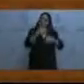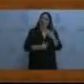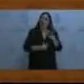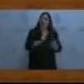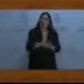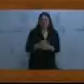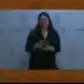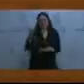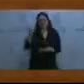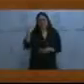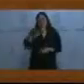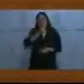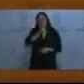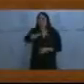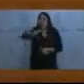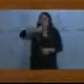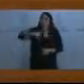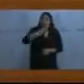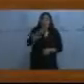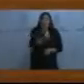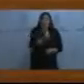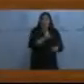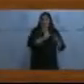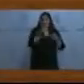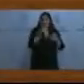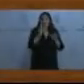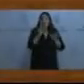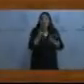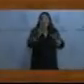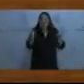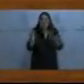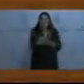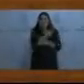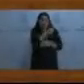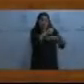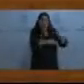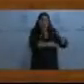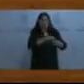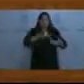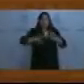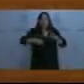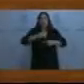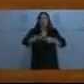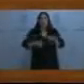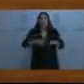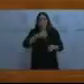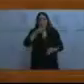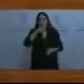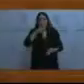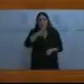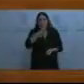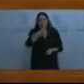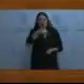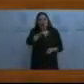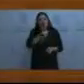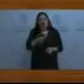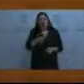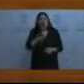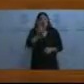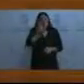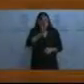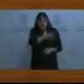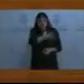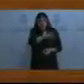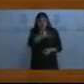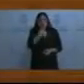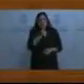tiempo. Usted lo niega, pero todos los actos por usted realizados, mal que los niegue, son consecuencia directa de poner contención a las amenazas percibidas. Usted